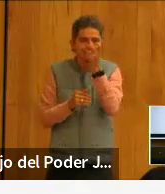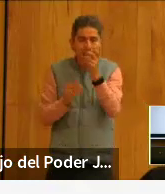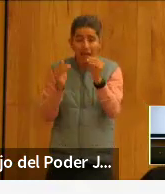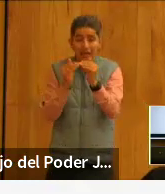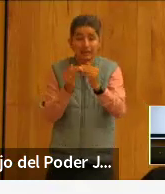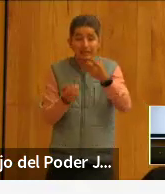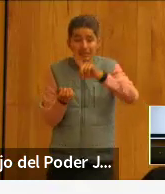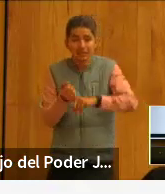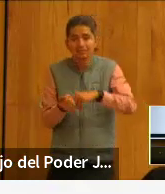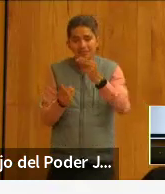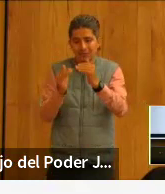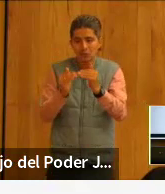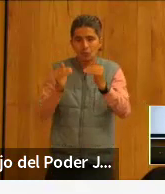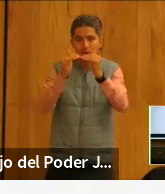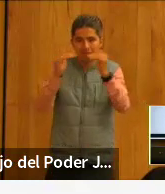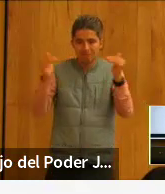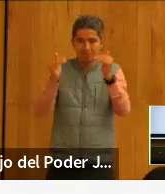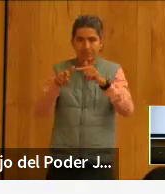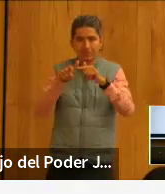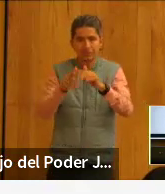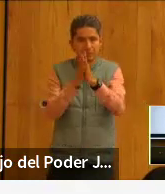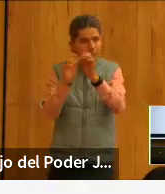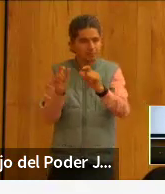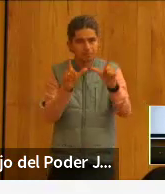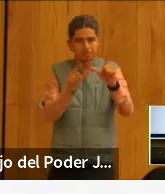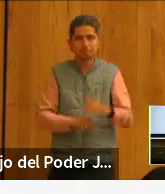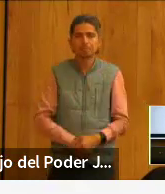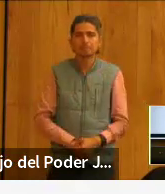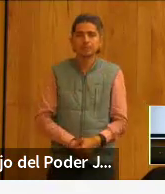casa donde vemos esta igualdad. Siguiente, por favor.